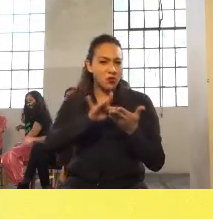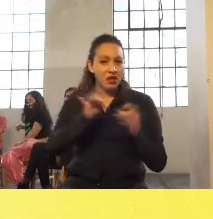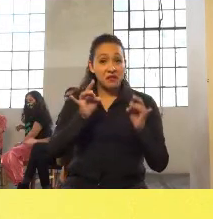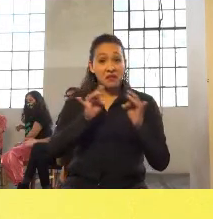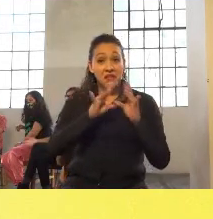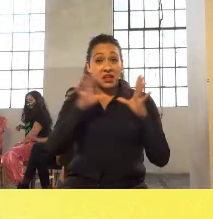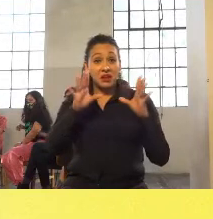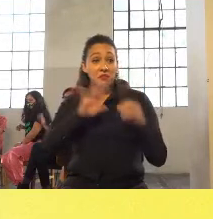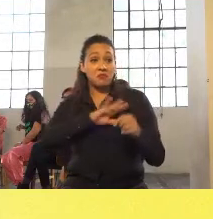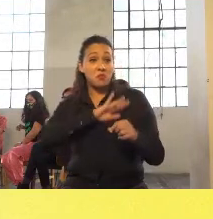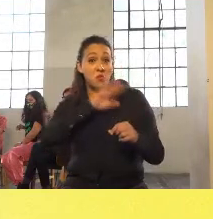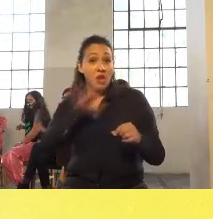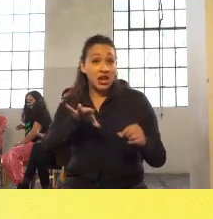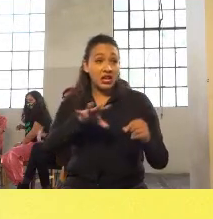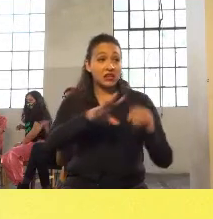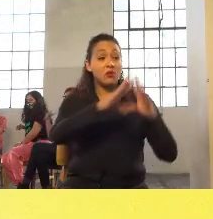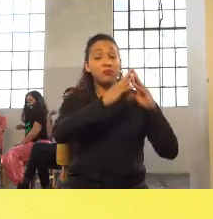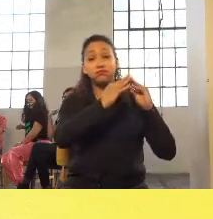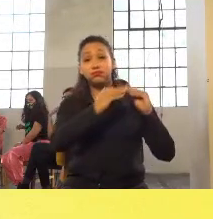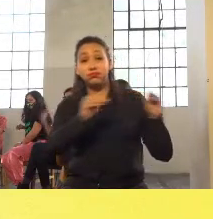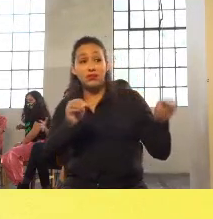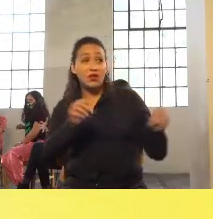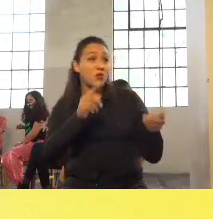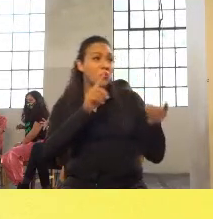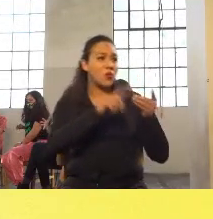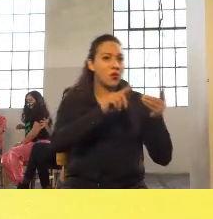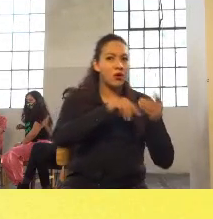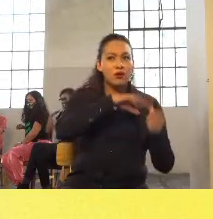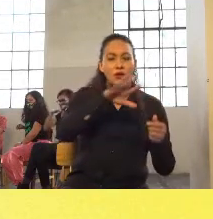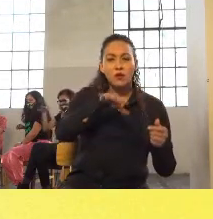en ese nivel, ¿no? O sea, nosotros estamos